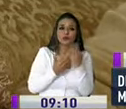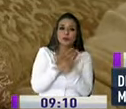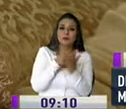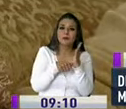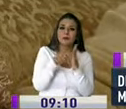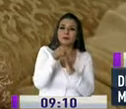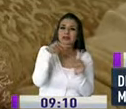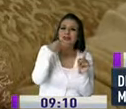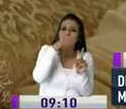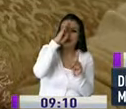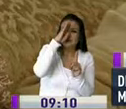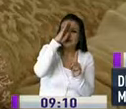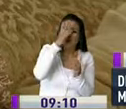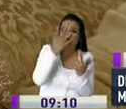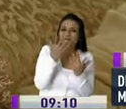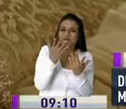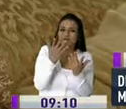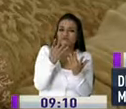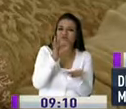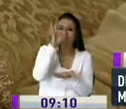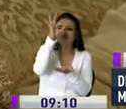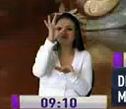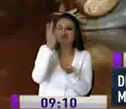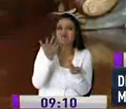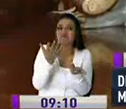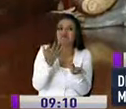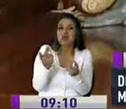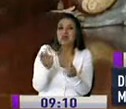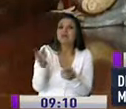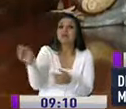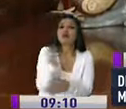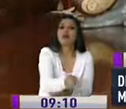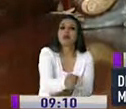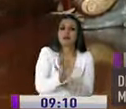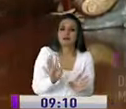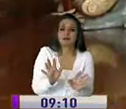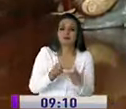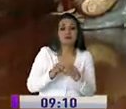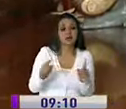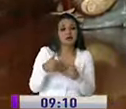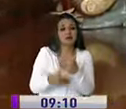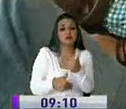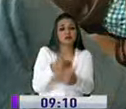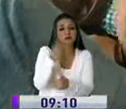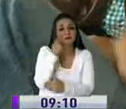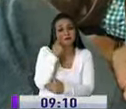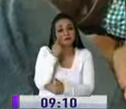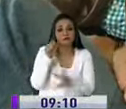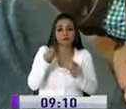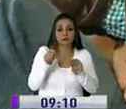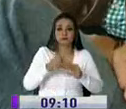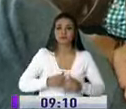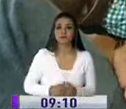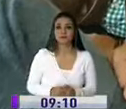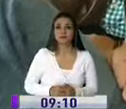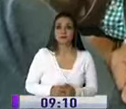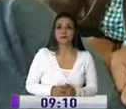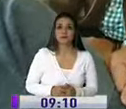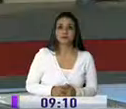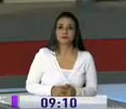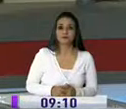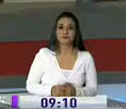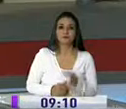del Interior es que sea un señor improvisado. Quien tiene la razón, solo el tiempo lo dirá, informó Héctor